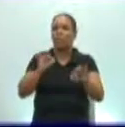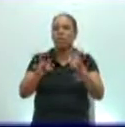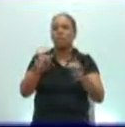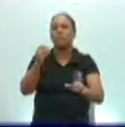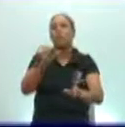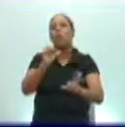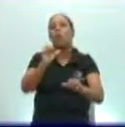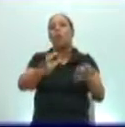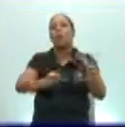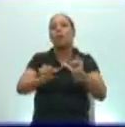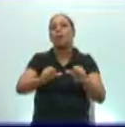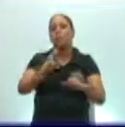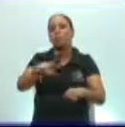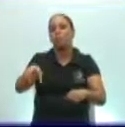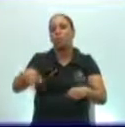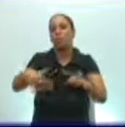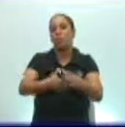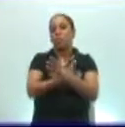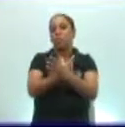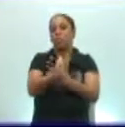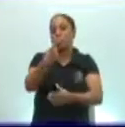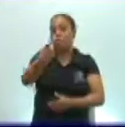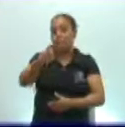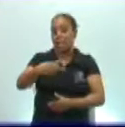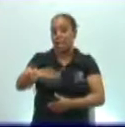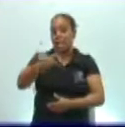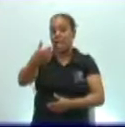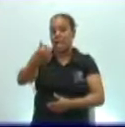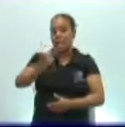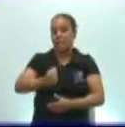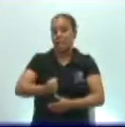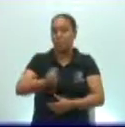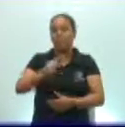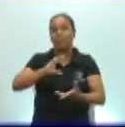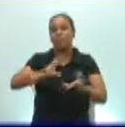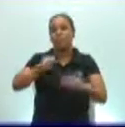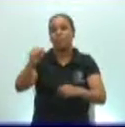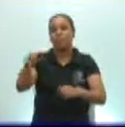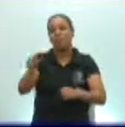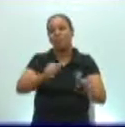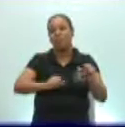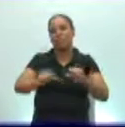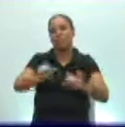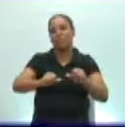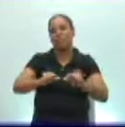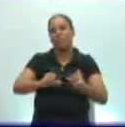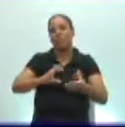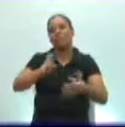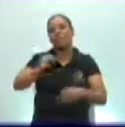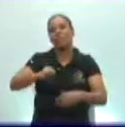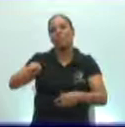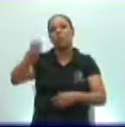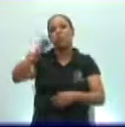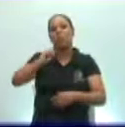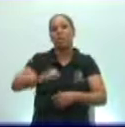símbolos de cada uno de los elementos que forman a estas sustancias moleculares.